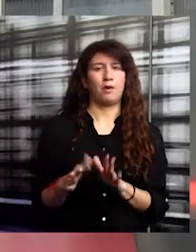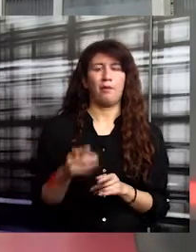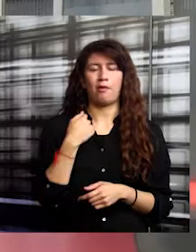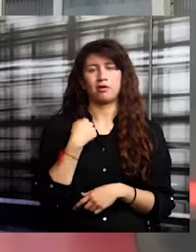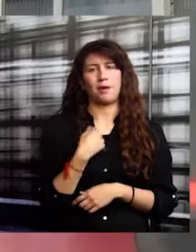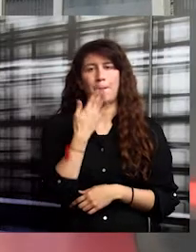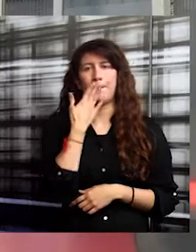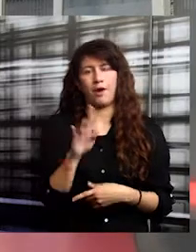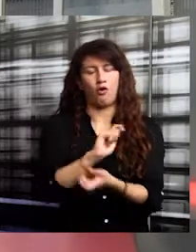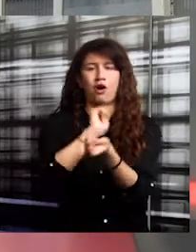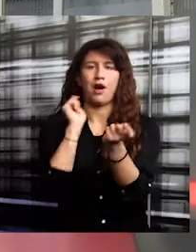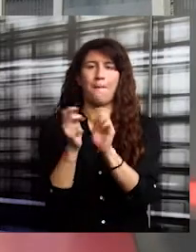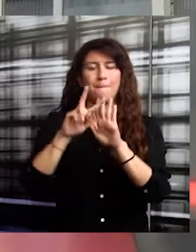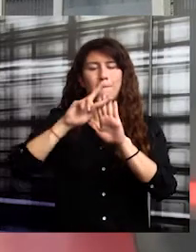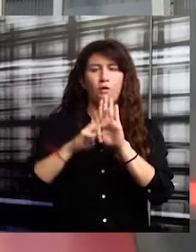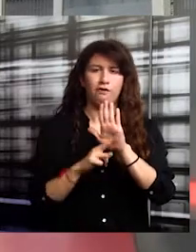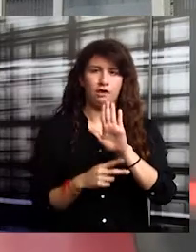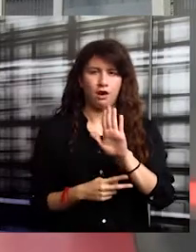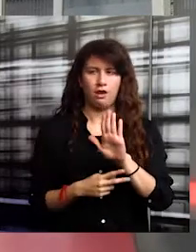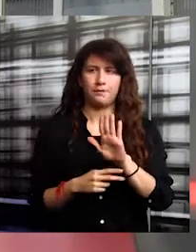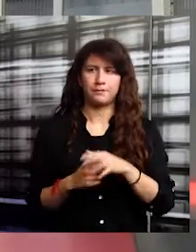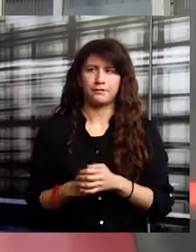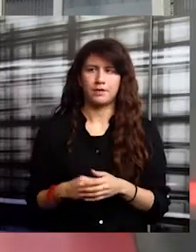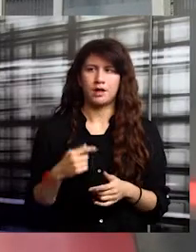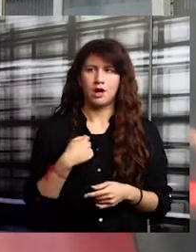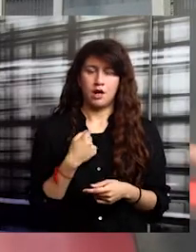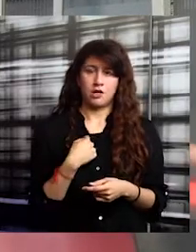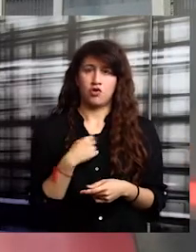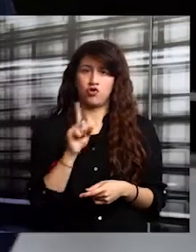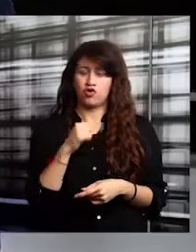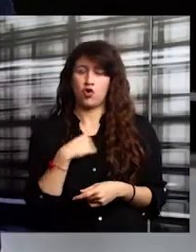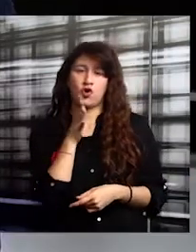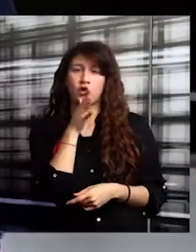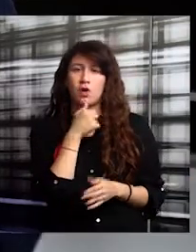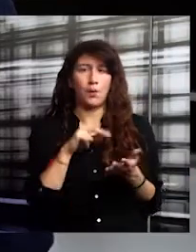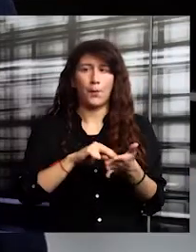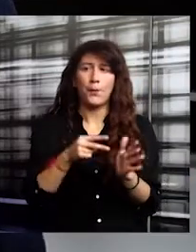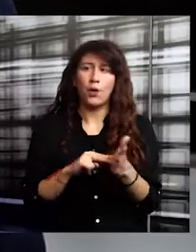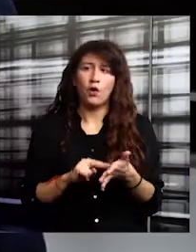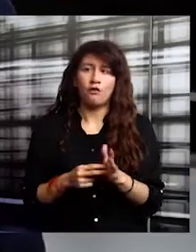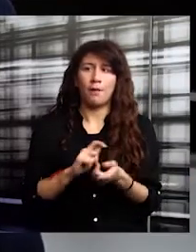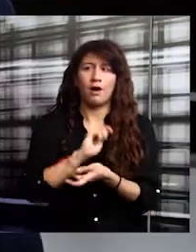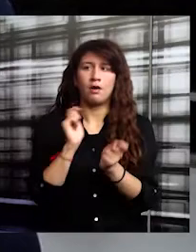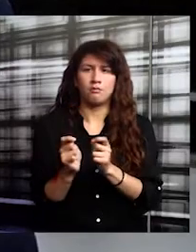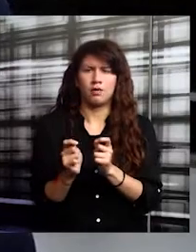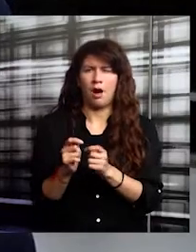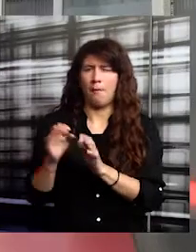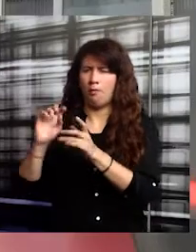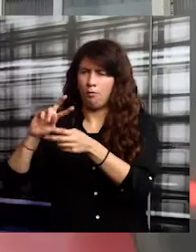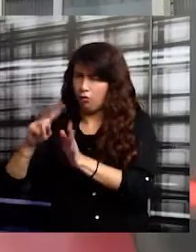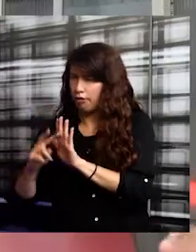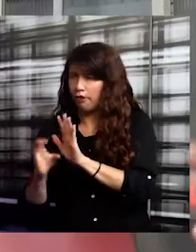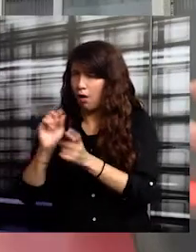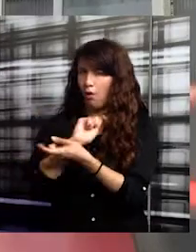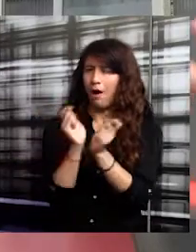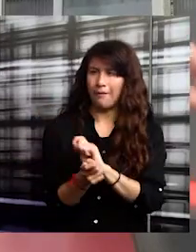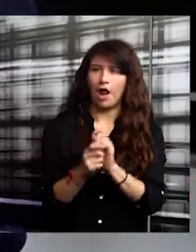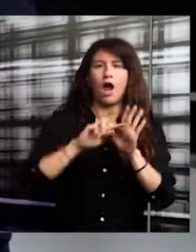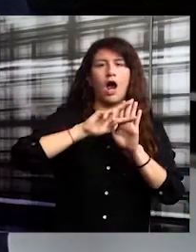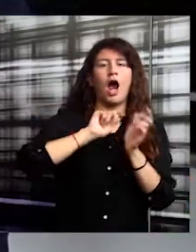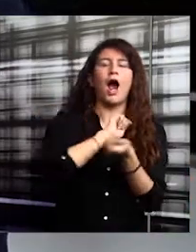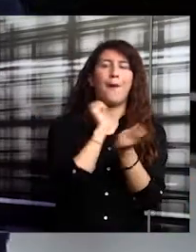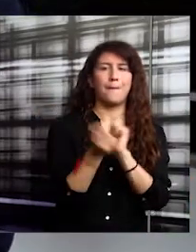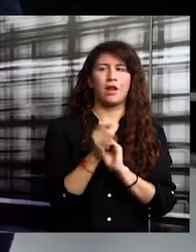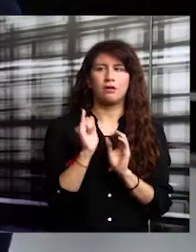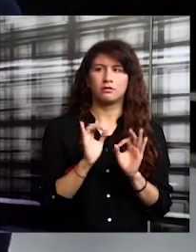es modificarla. En ese sentido, yo no tengo mayores problemas en que se modifique. ¿Modificarla o cambiarla totalmente? Cambiarla absolutamente. Porque incluso dentro de la